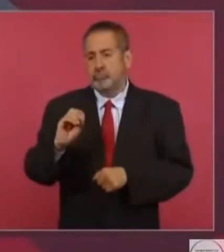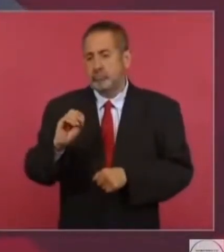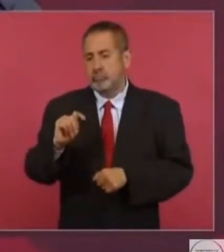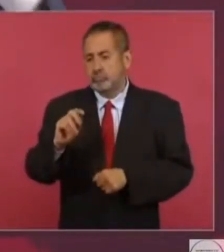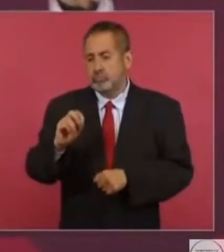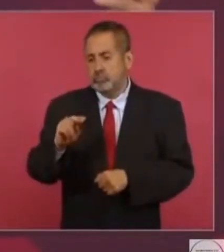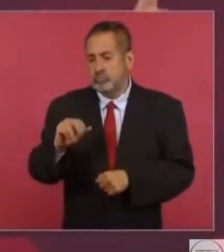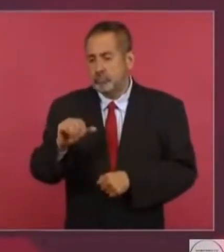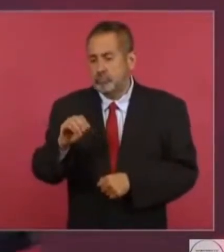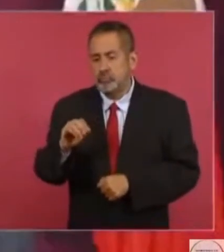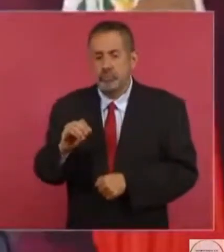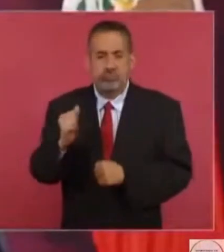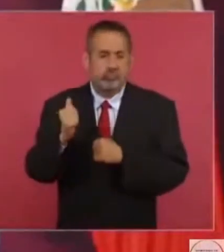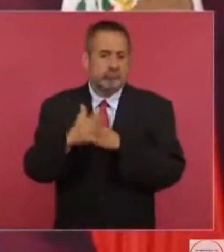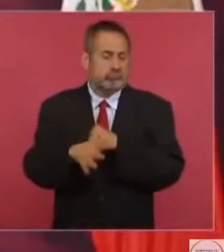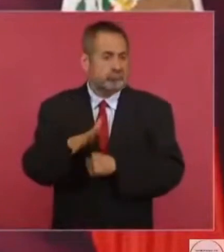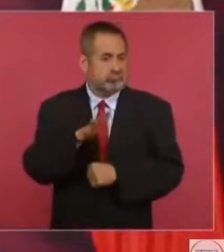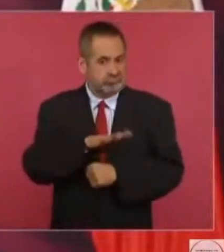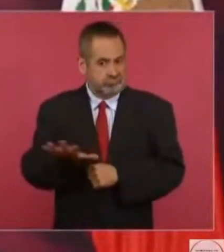tiene su esplendor.